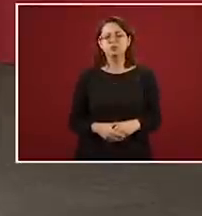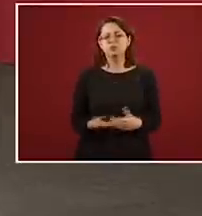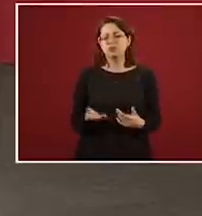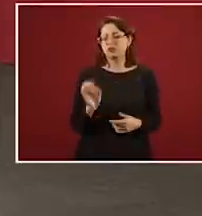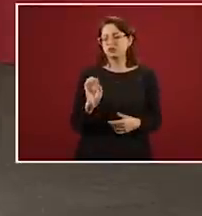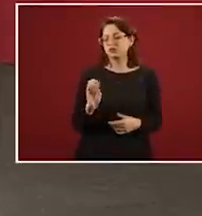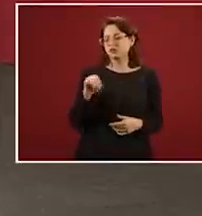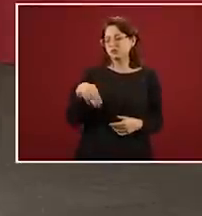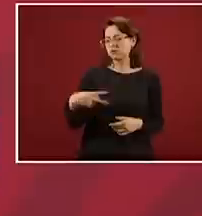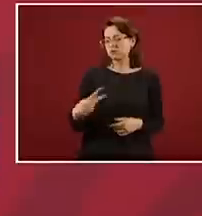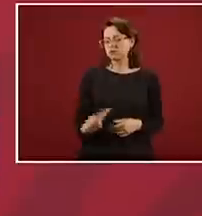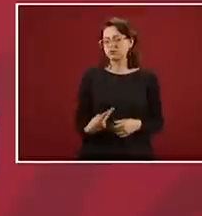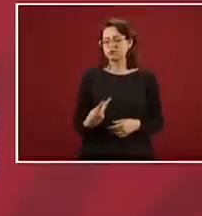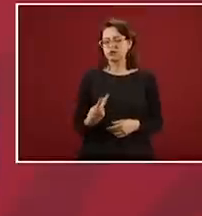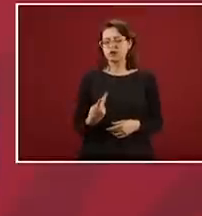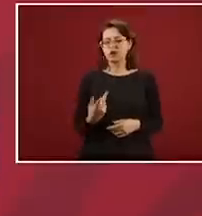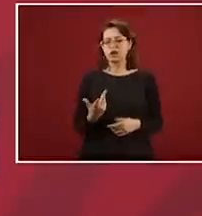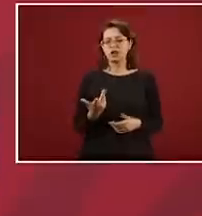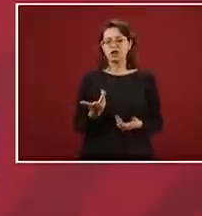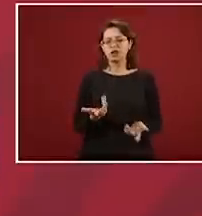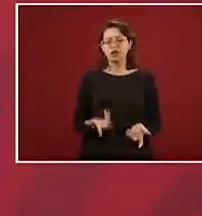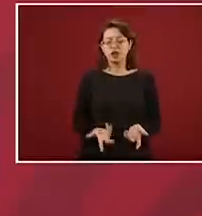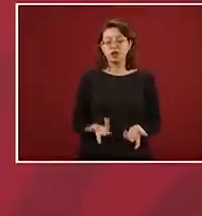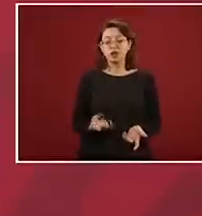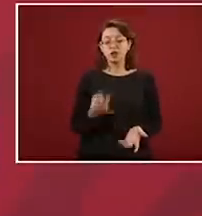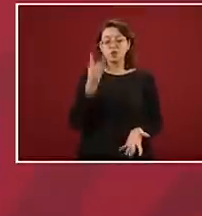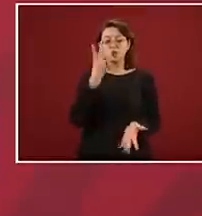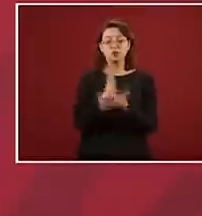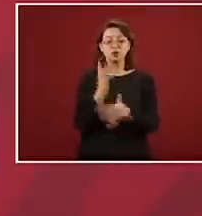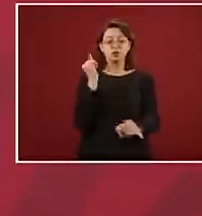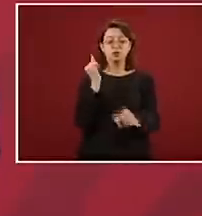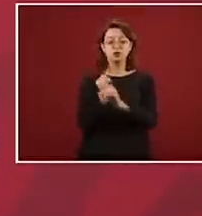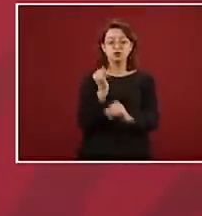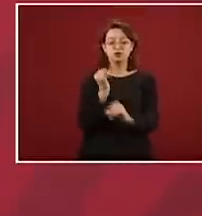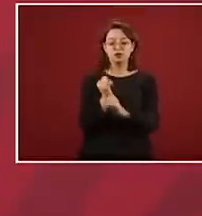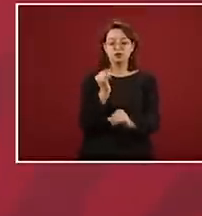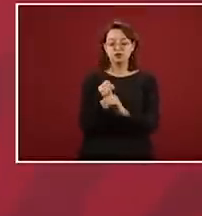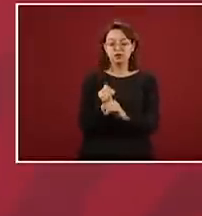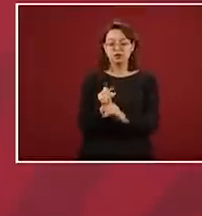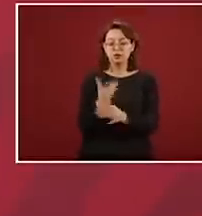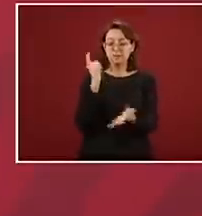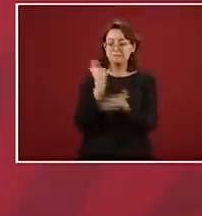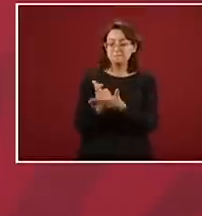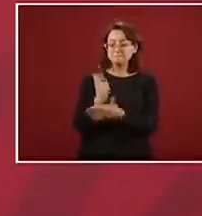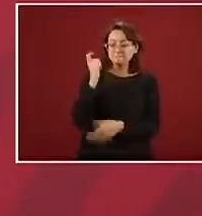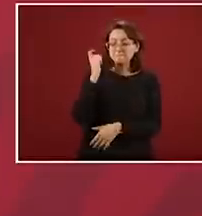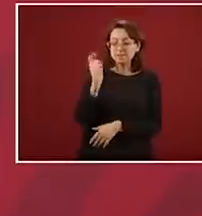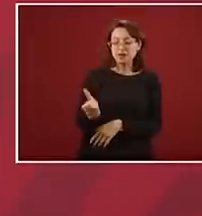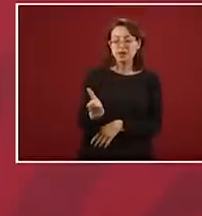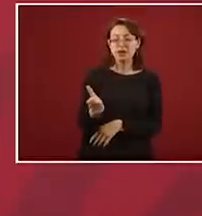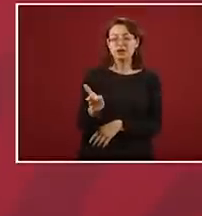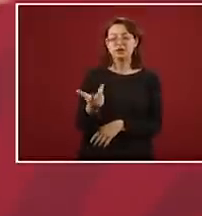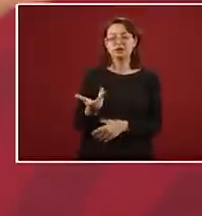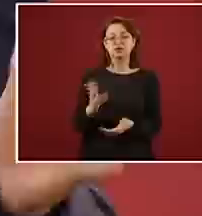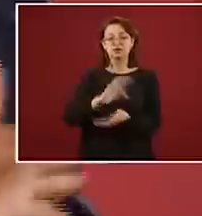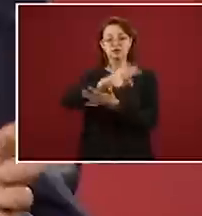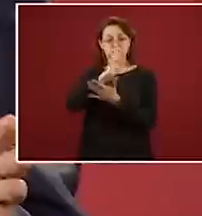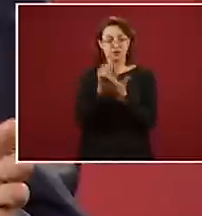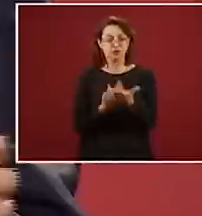Mayor solo del servicio de internet, o pagaron una